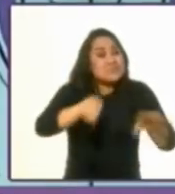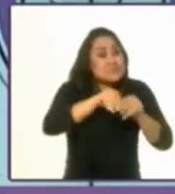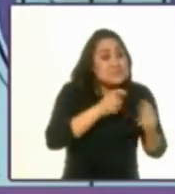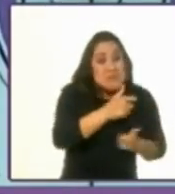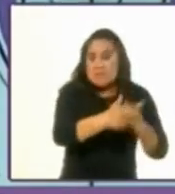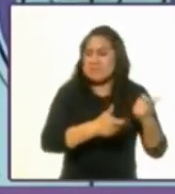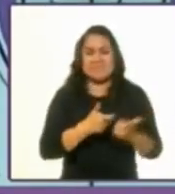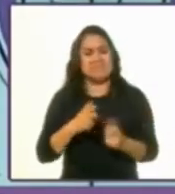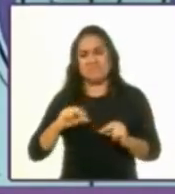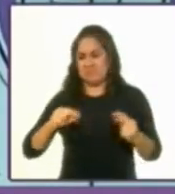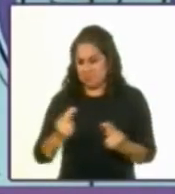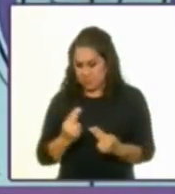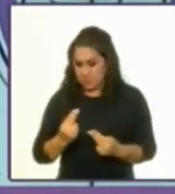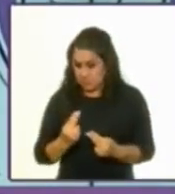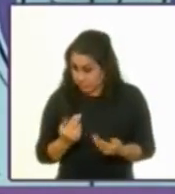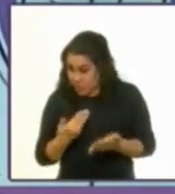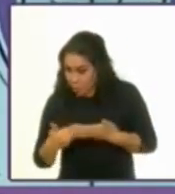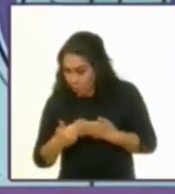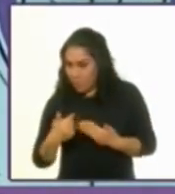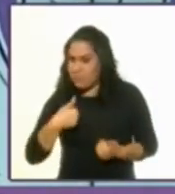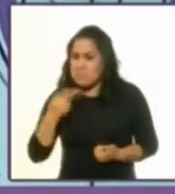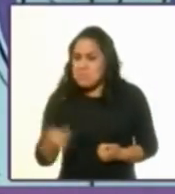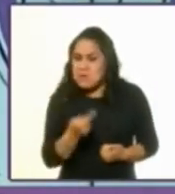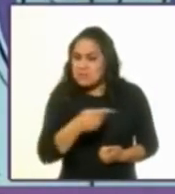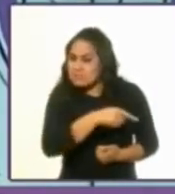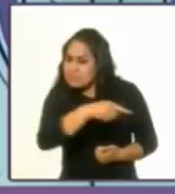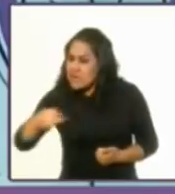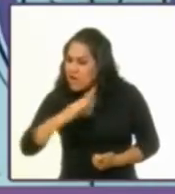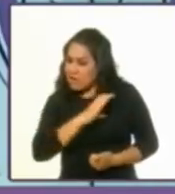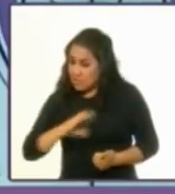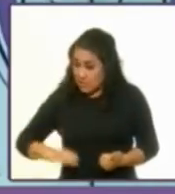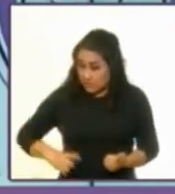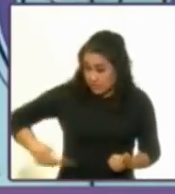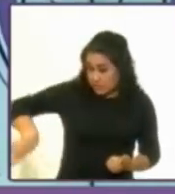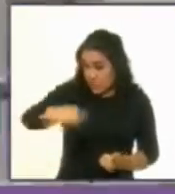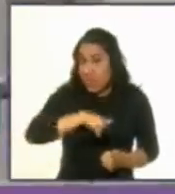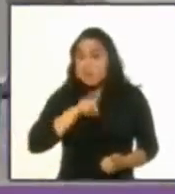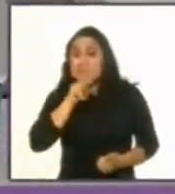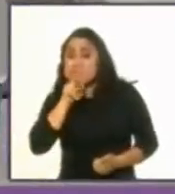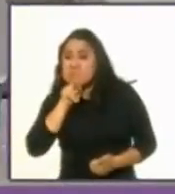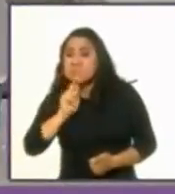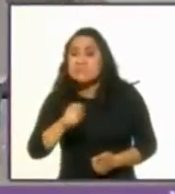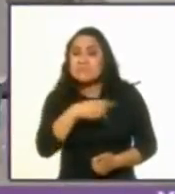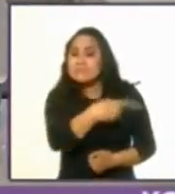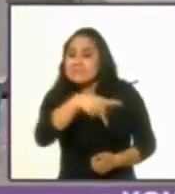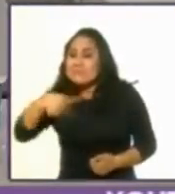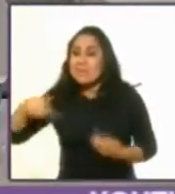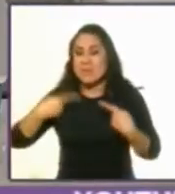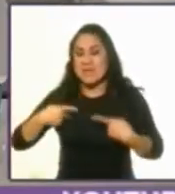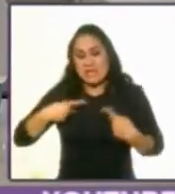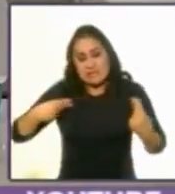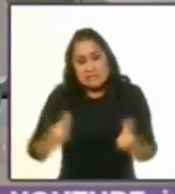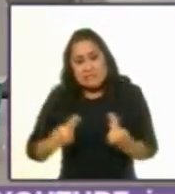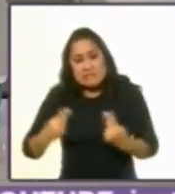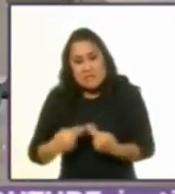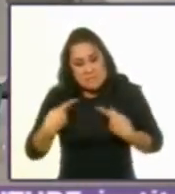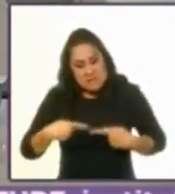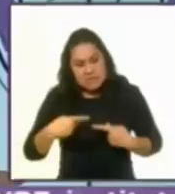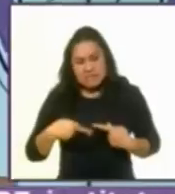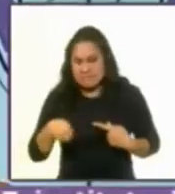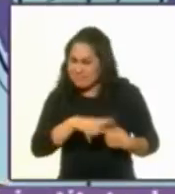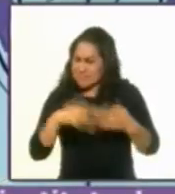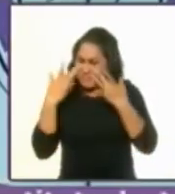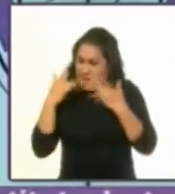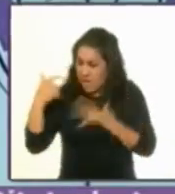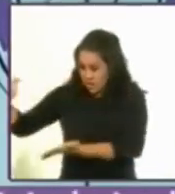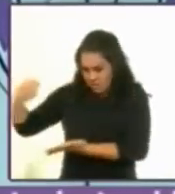necesario preguntarle a todos los candidatos que si están tan preocupados por las necesidades de la ciudadanía porque no renuncia